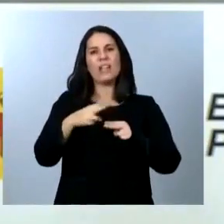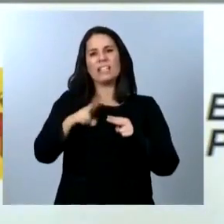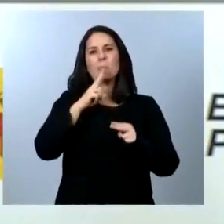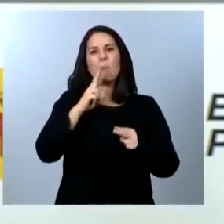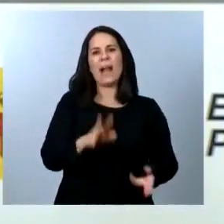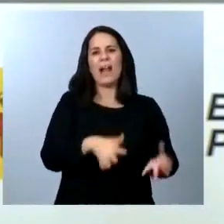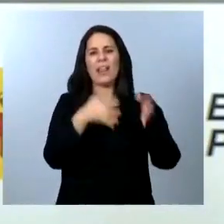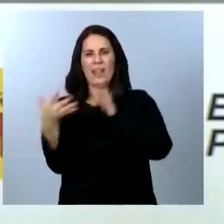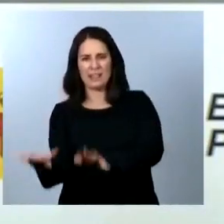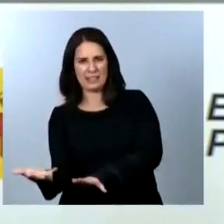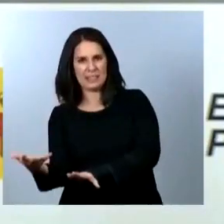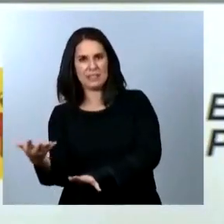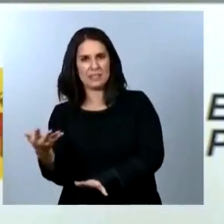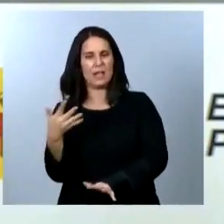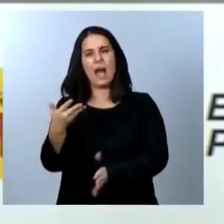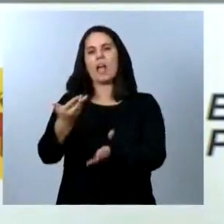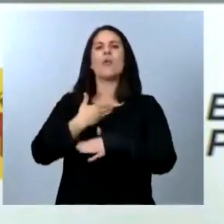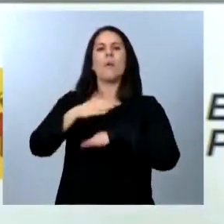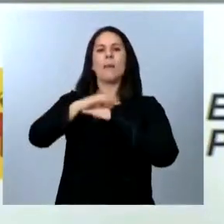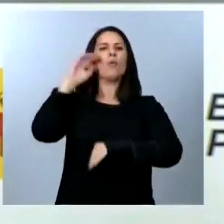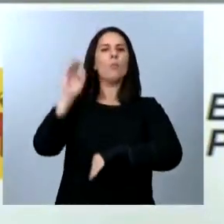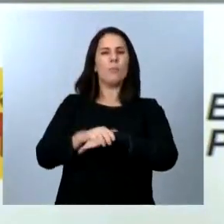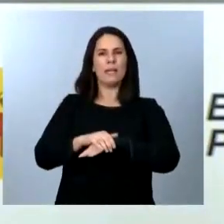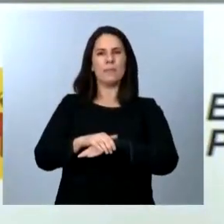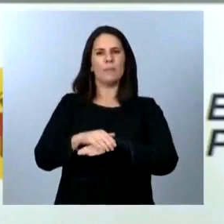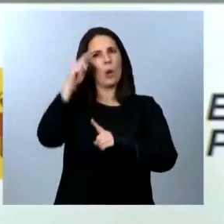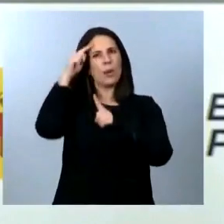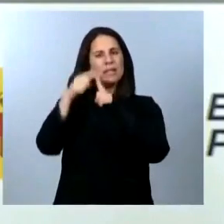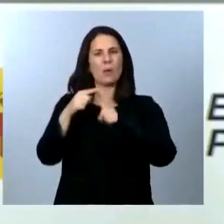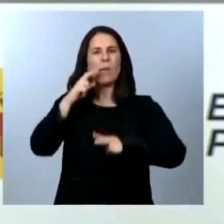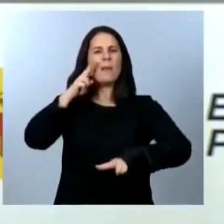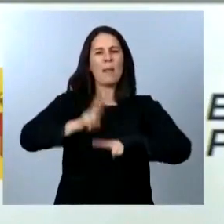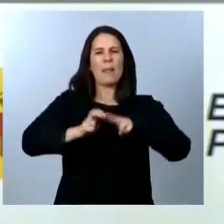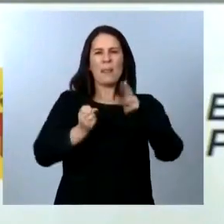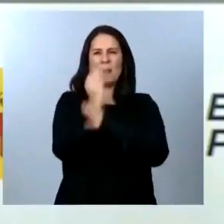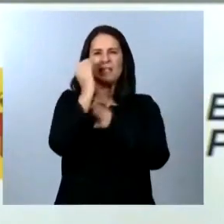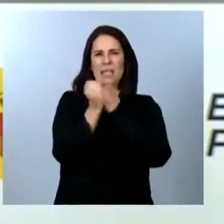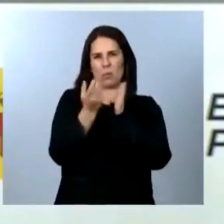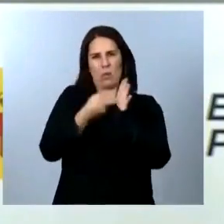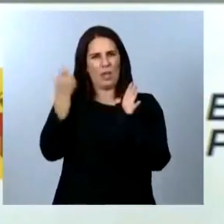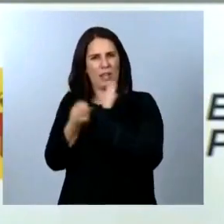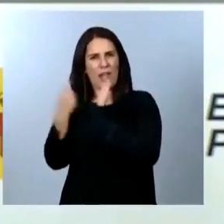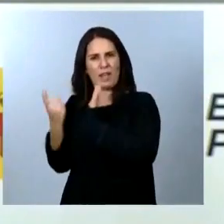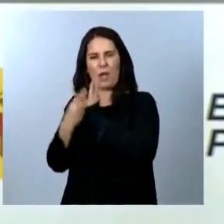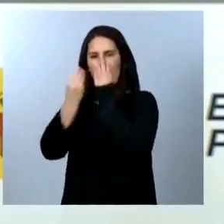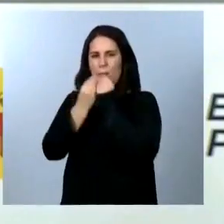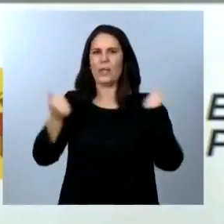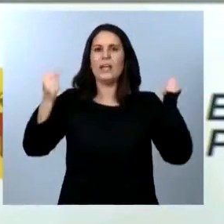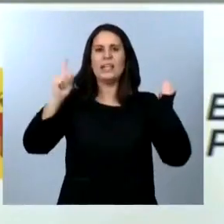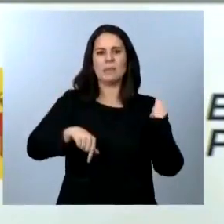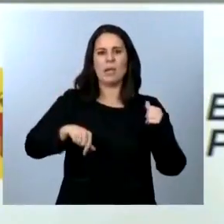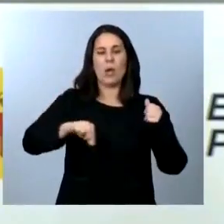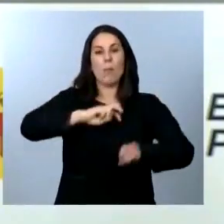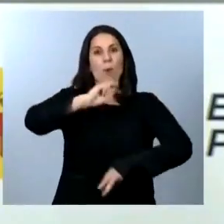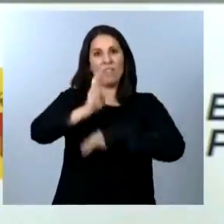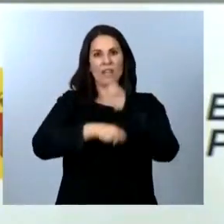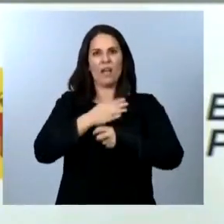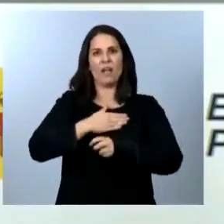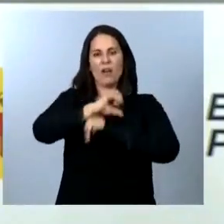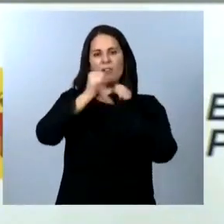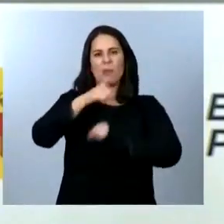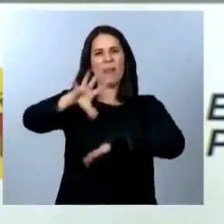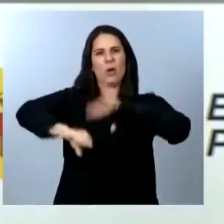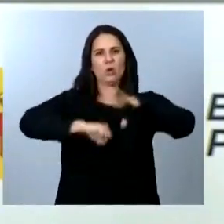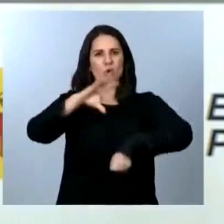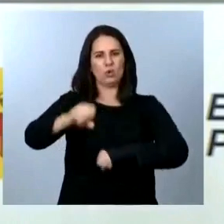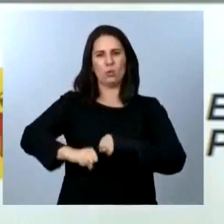a cumplir con los objetivos de descarbonización, al tiempo que modernizamos nuestra forma de consumo y también nuestro tejido industrial en la línea marcada